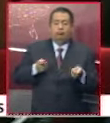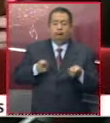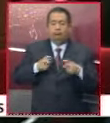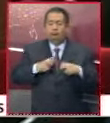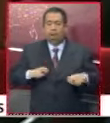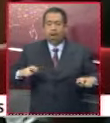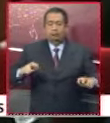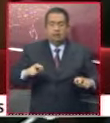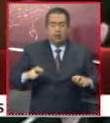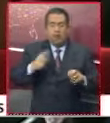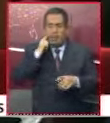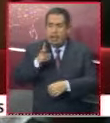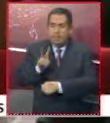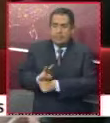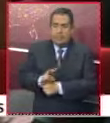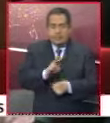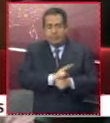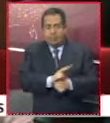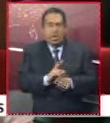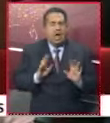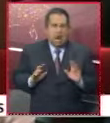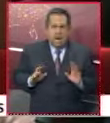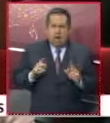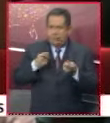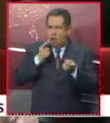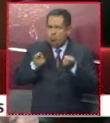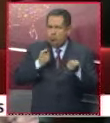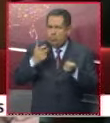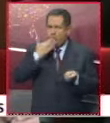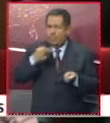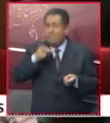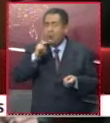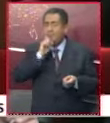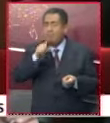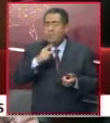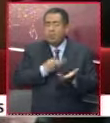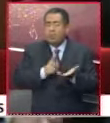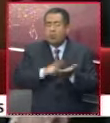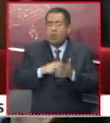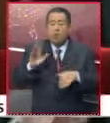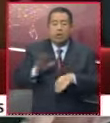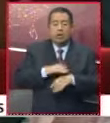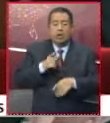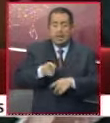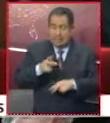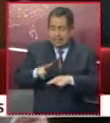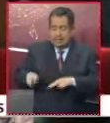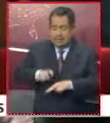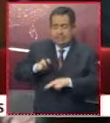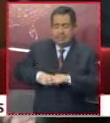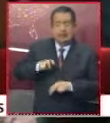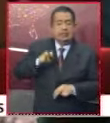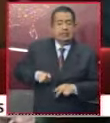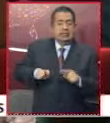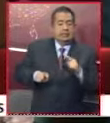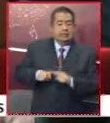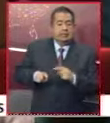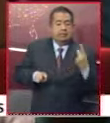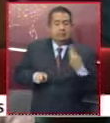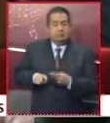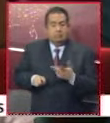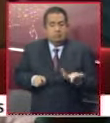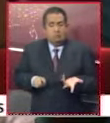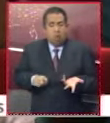este sentido de vigilancia y de control del que estoy hablando, sino porque es la única silla que de suyo no